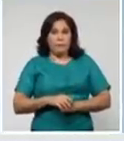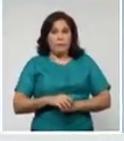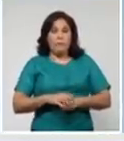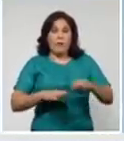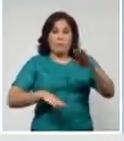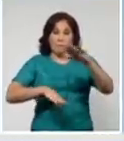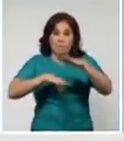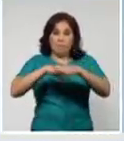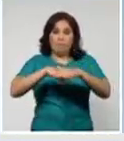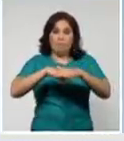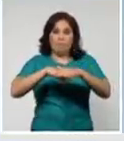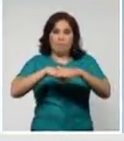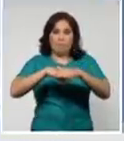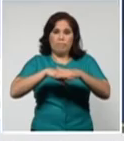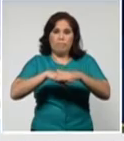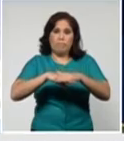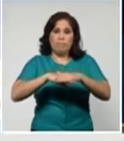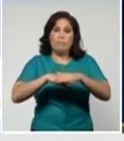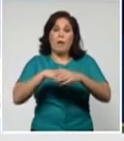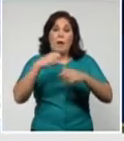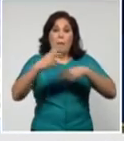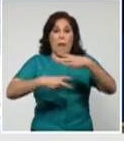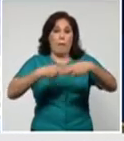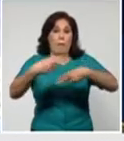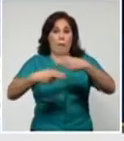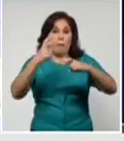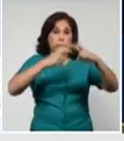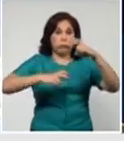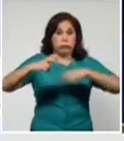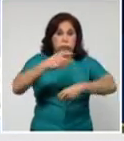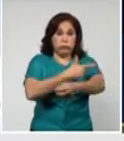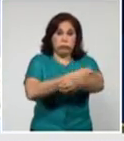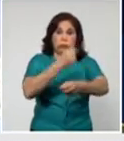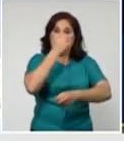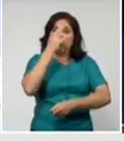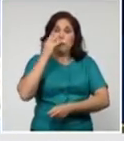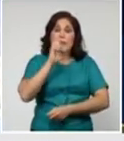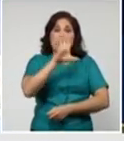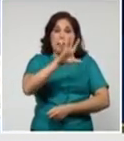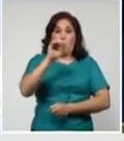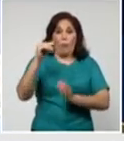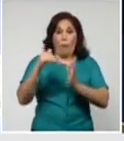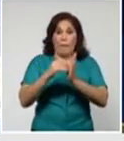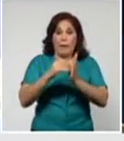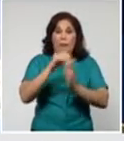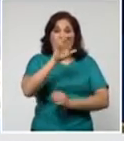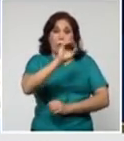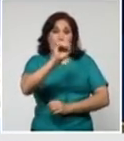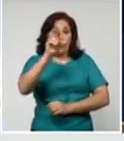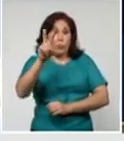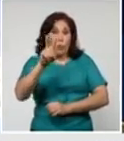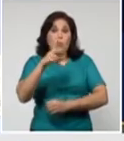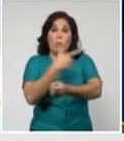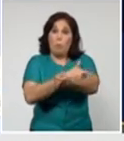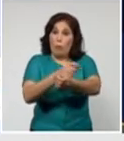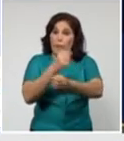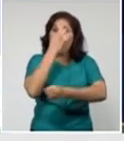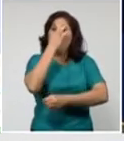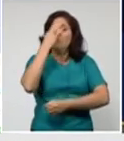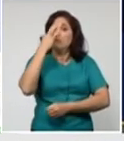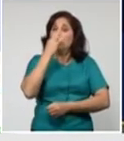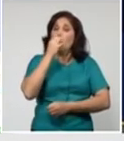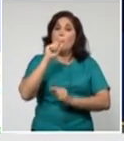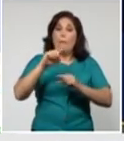a procesar, a estudiar 5.002 muestras, lo cual vamos a seguir